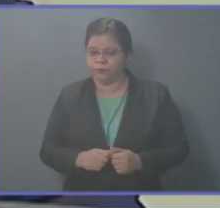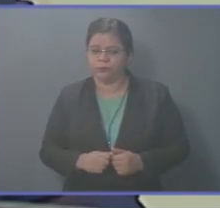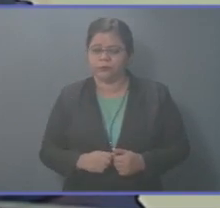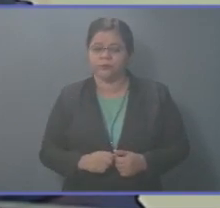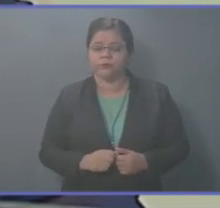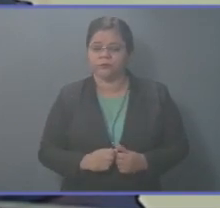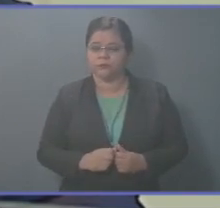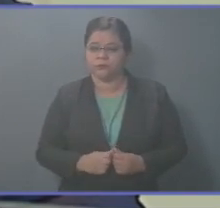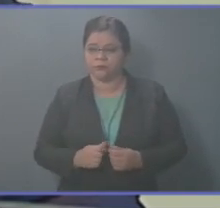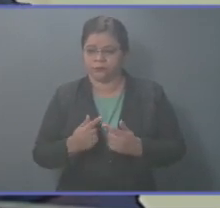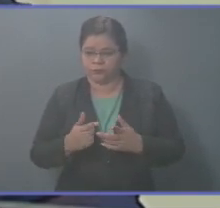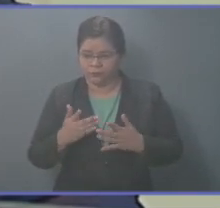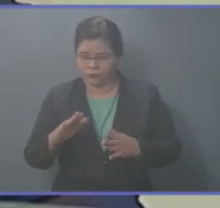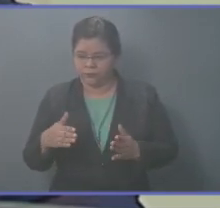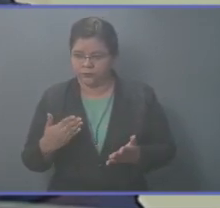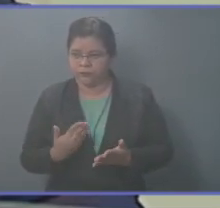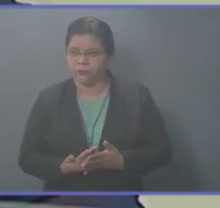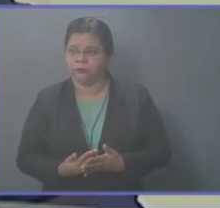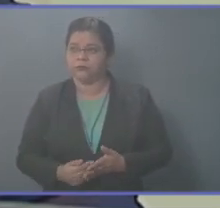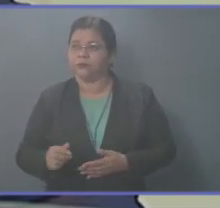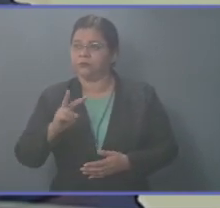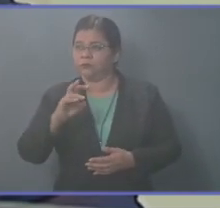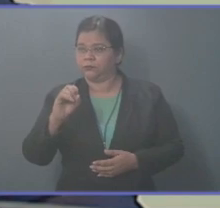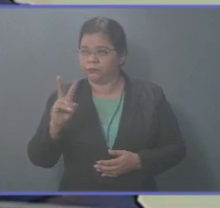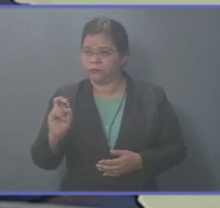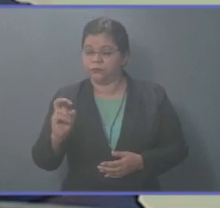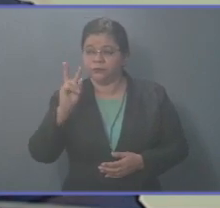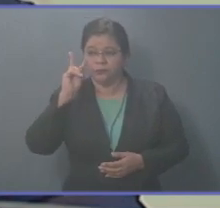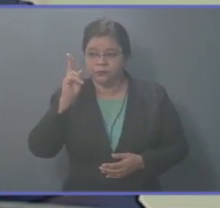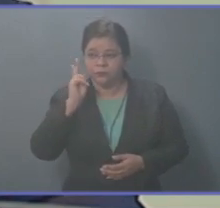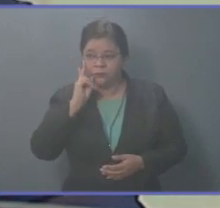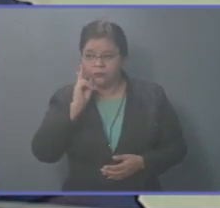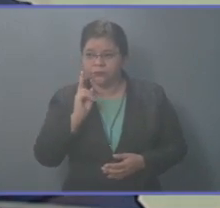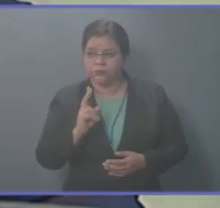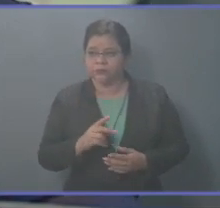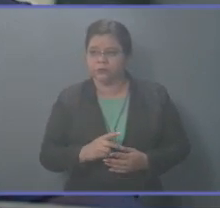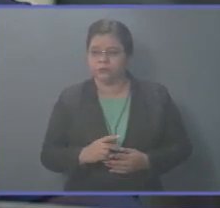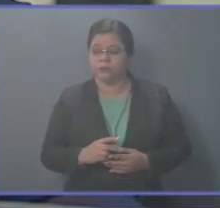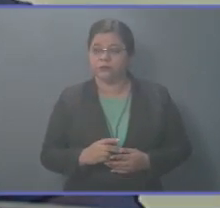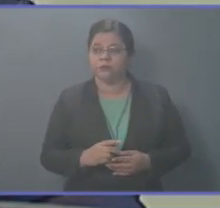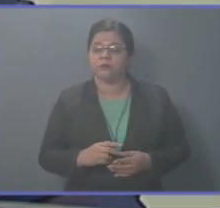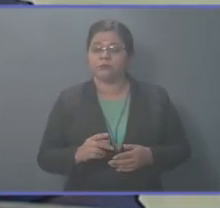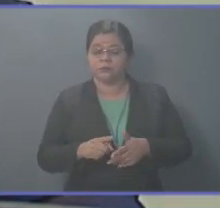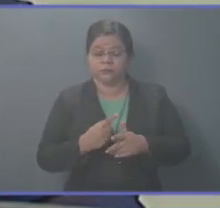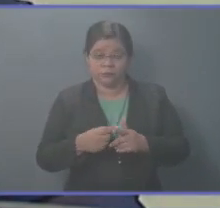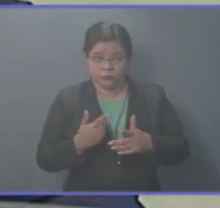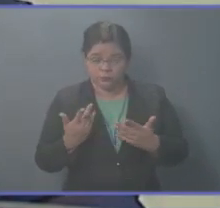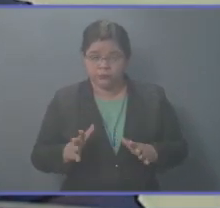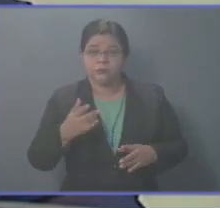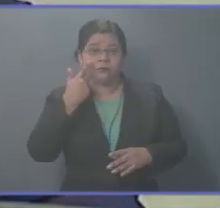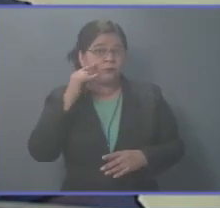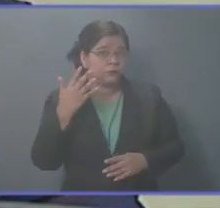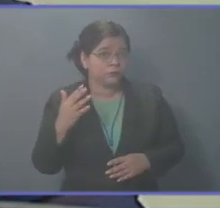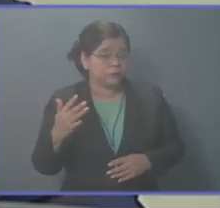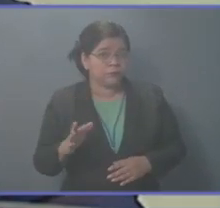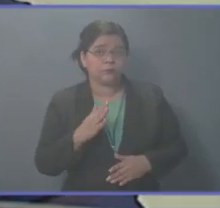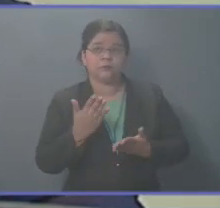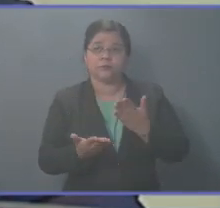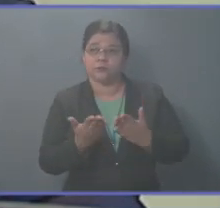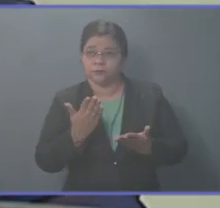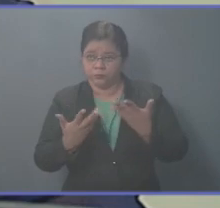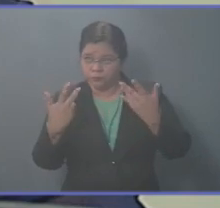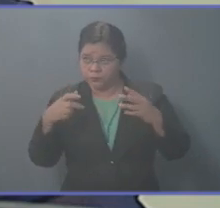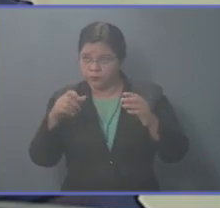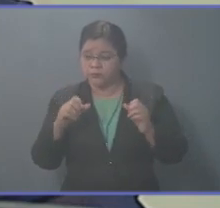los ocurridos el 9 de febrero de 2020. Esto significa que, de no adoptarse la medida, se corre el riesgo objetivamente